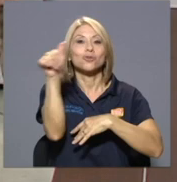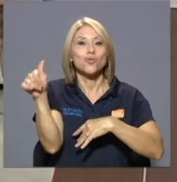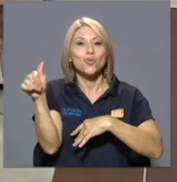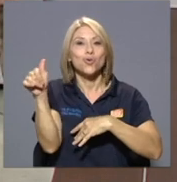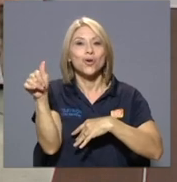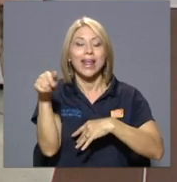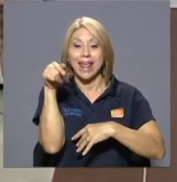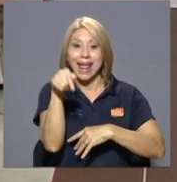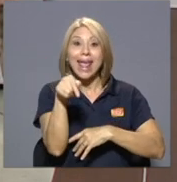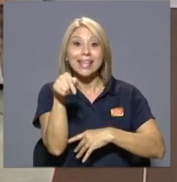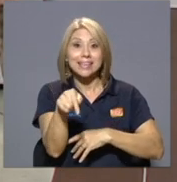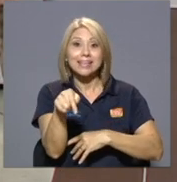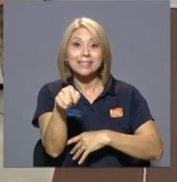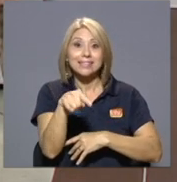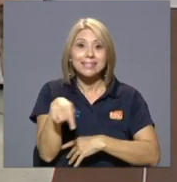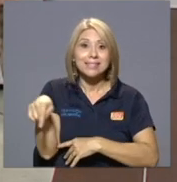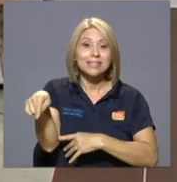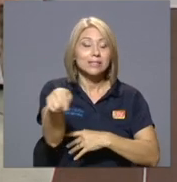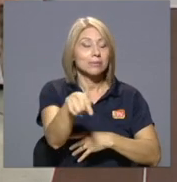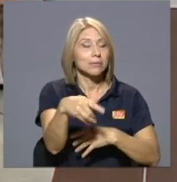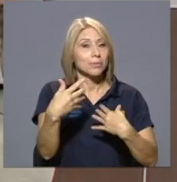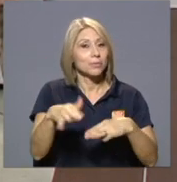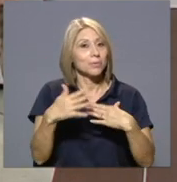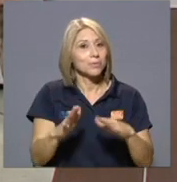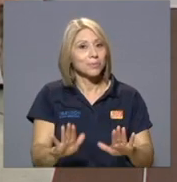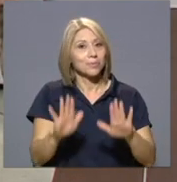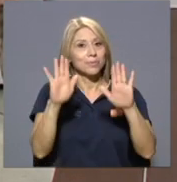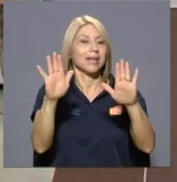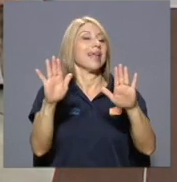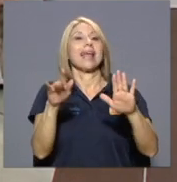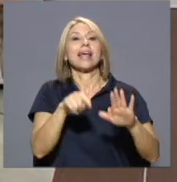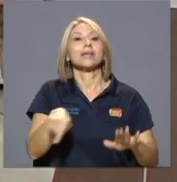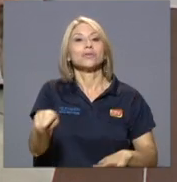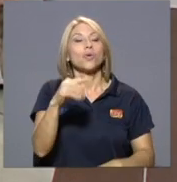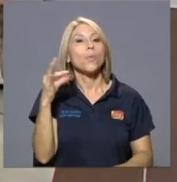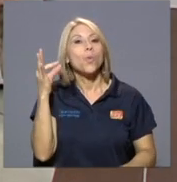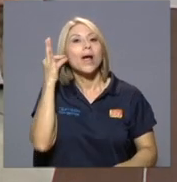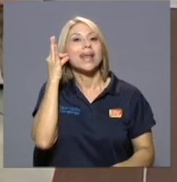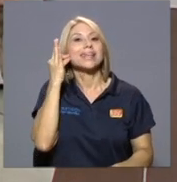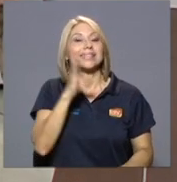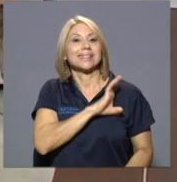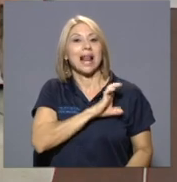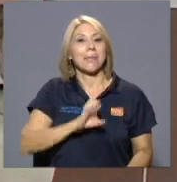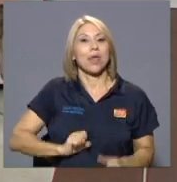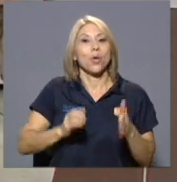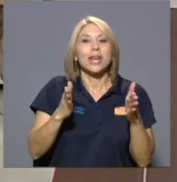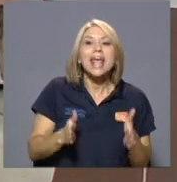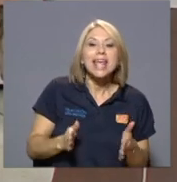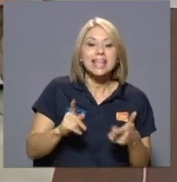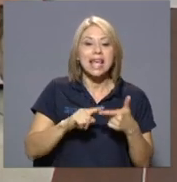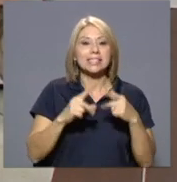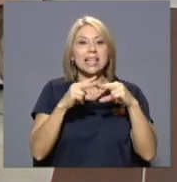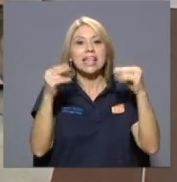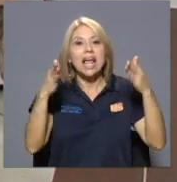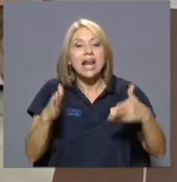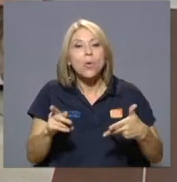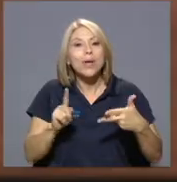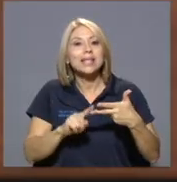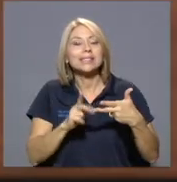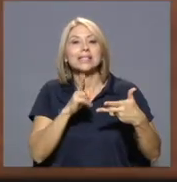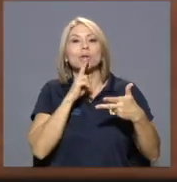ellas son geniales en el sentido de que son mujeres salvadoreñas, nicaragüenses,